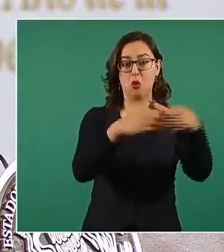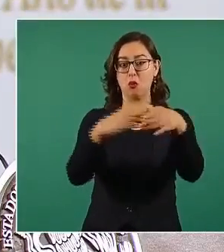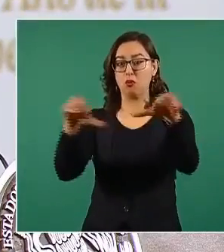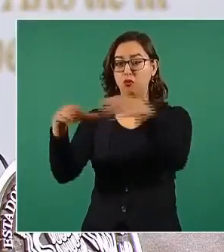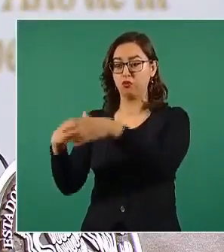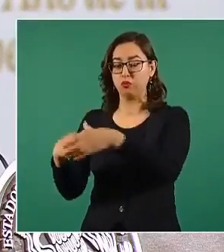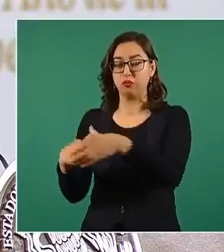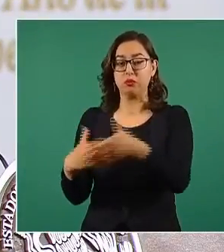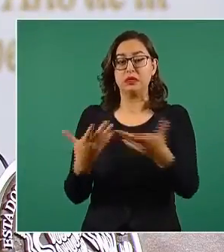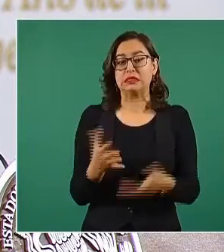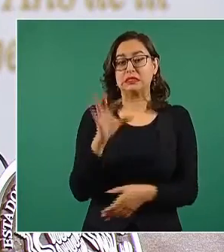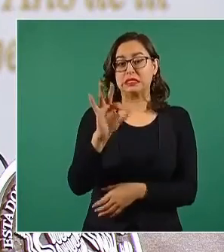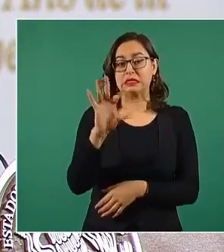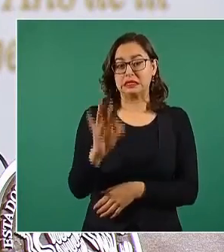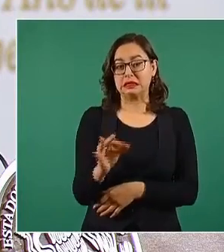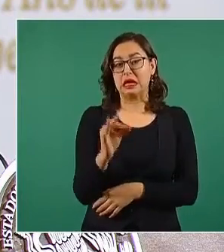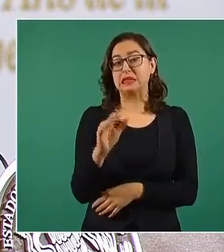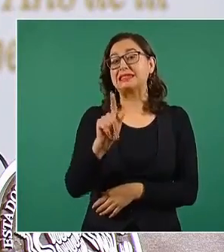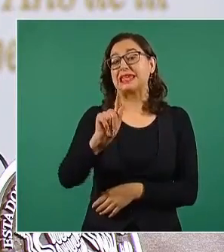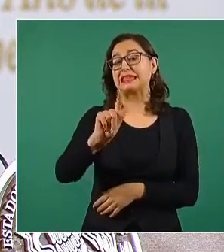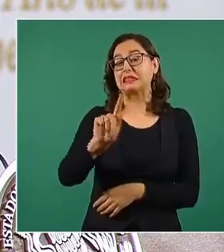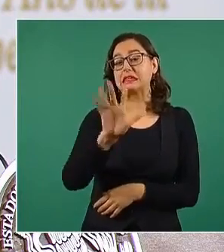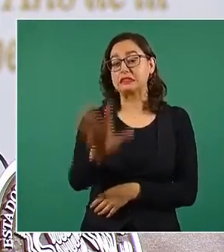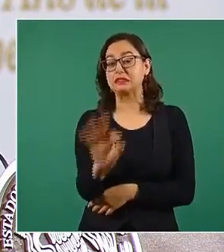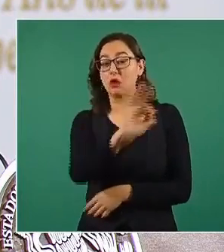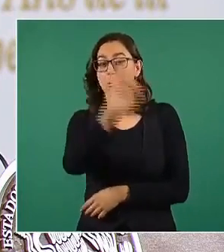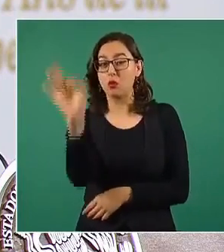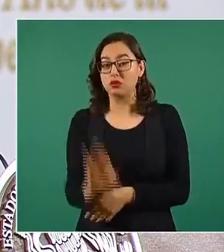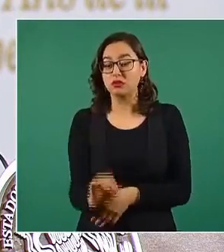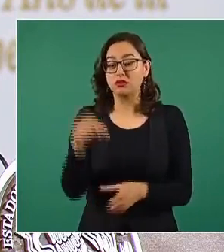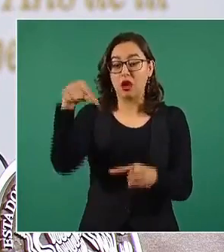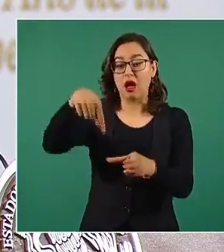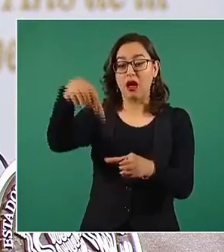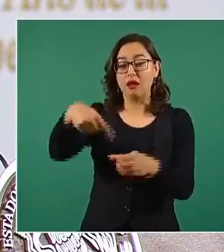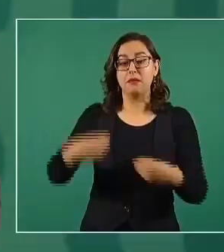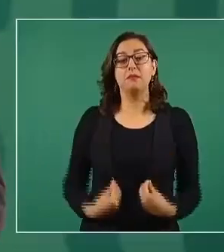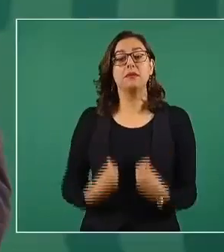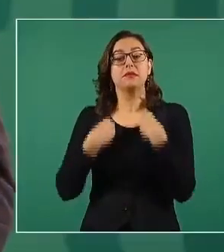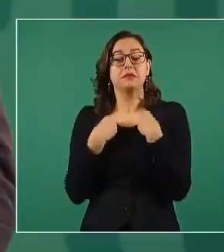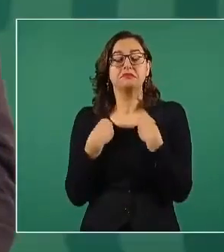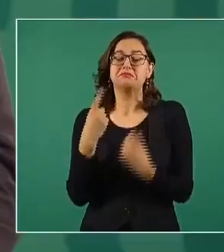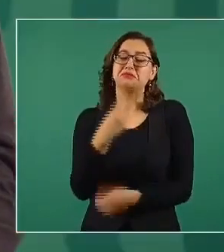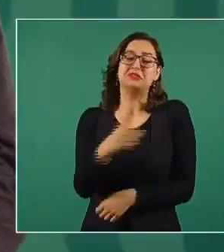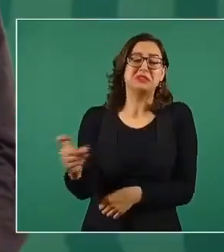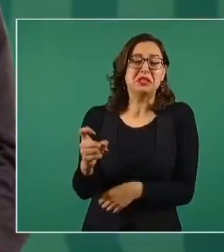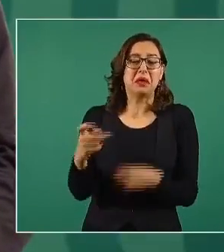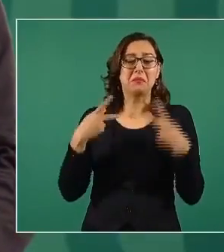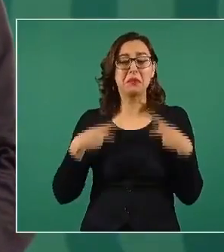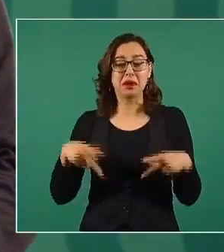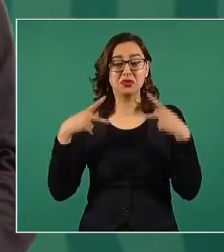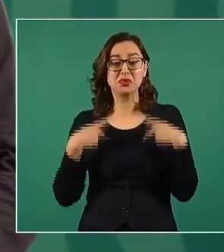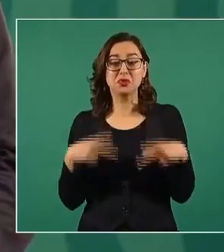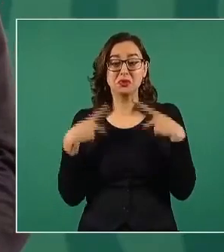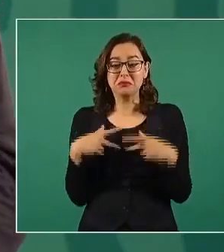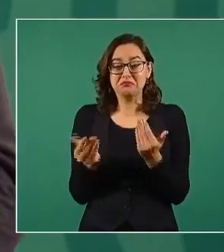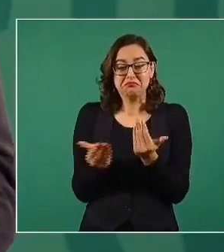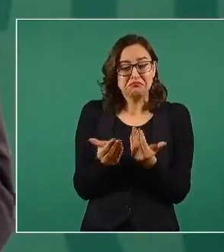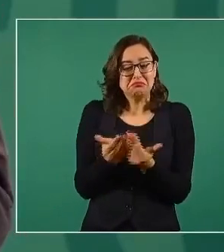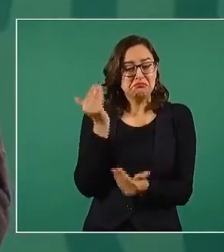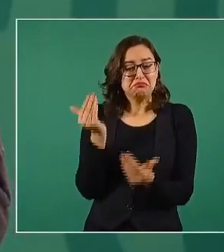menos de 100 habitantes. Y en estas comunidades, desde hace varios